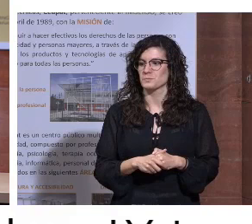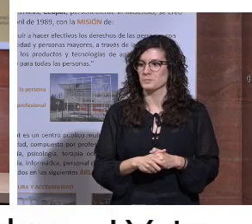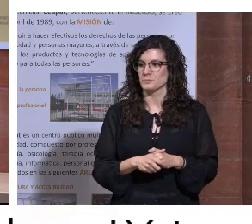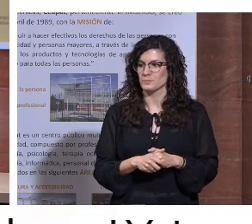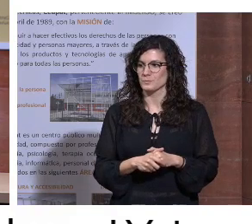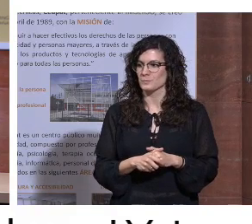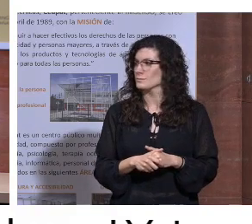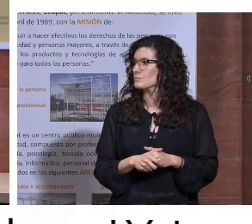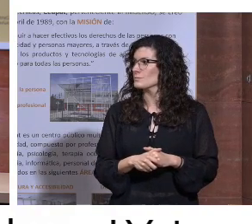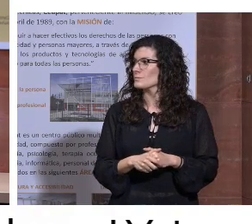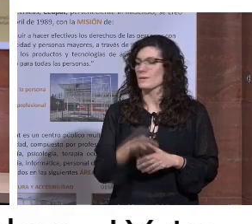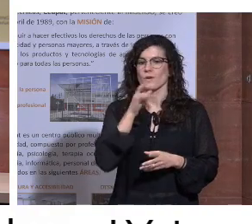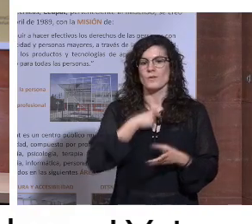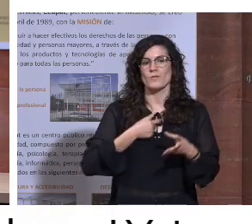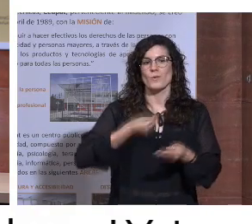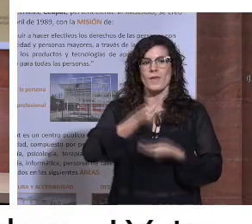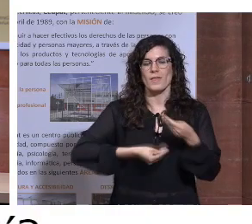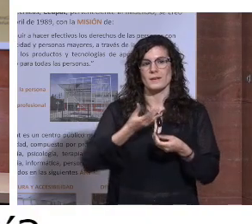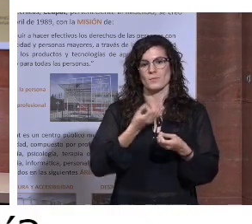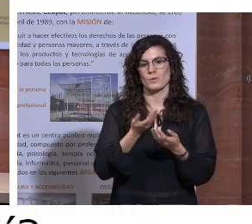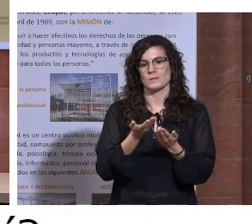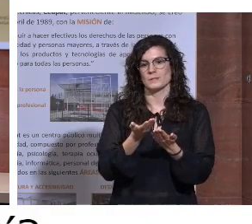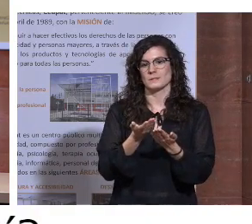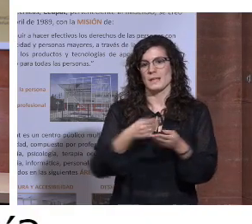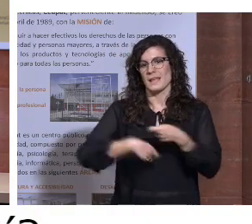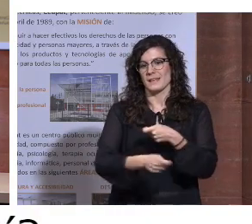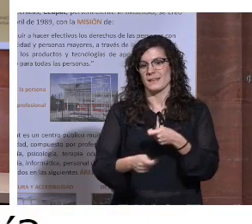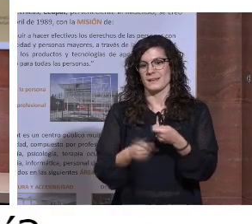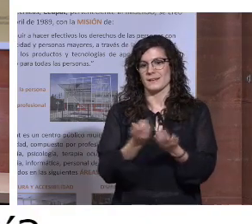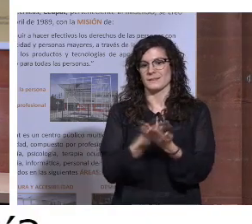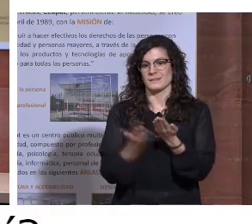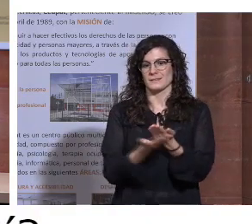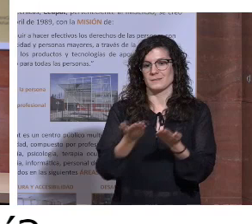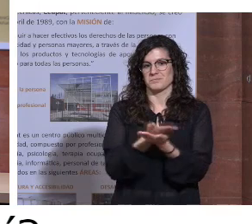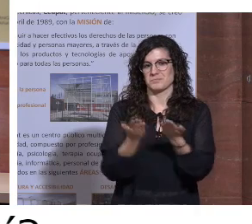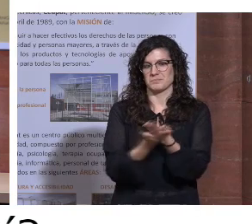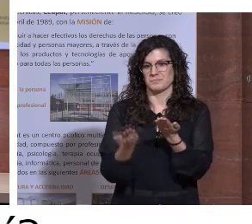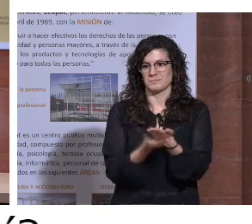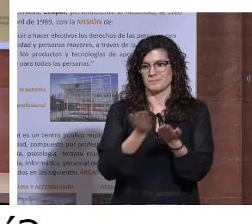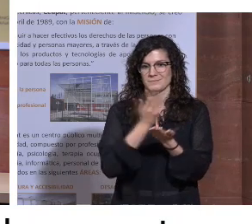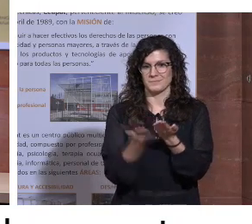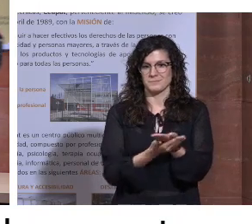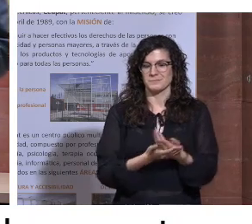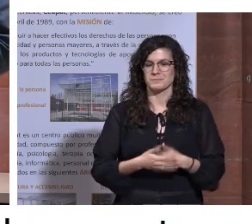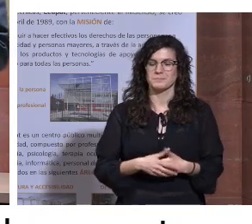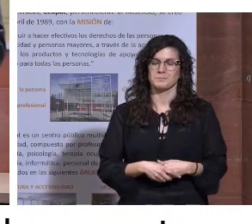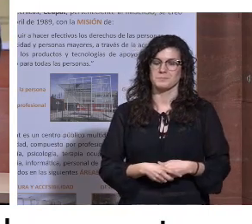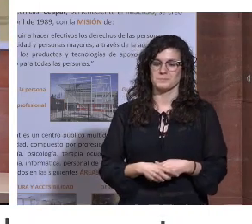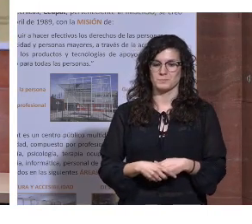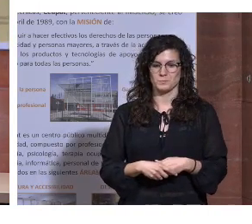Yo lo que voy a hacer es, voy a pasar las cartas así, más o menos. Sí, sí, sube, sube.